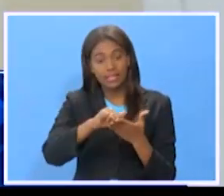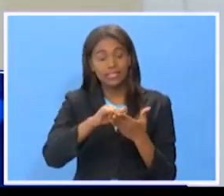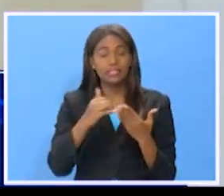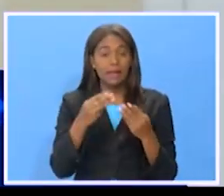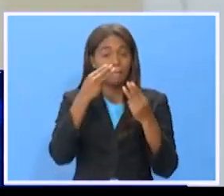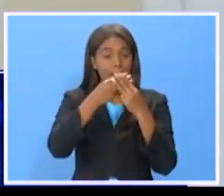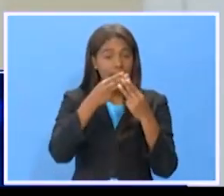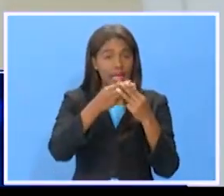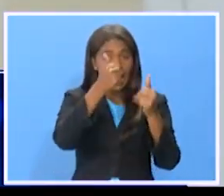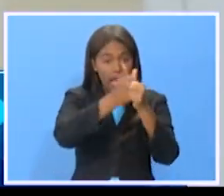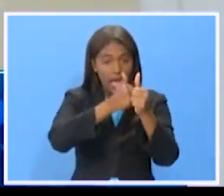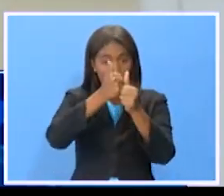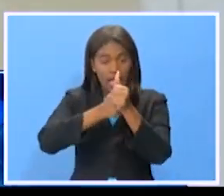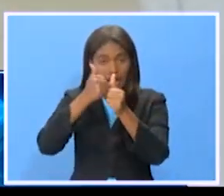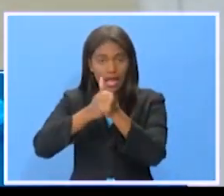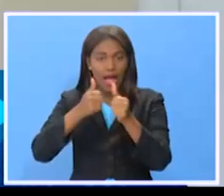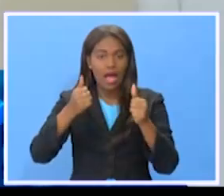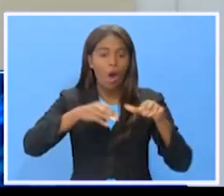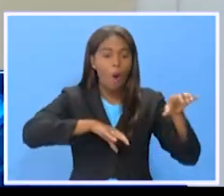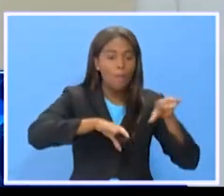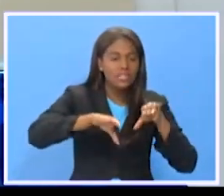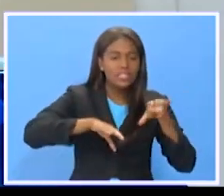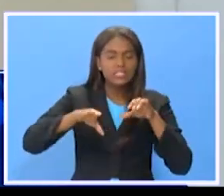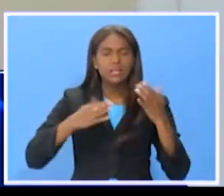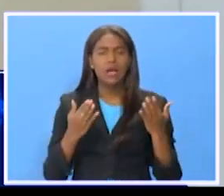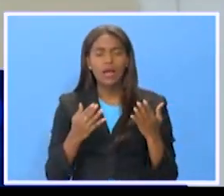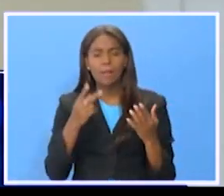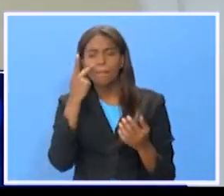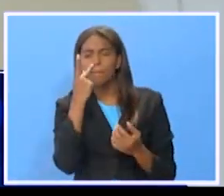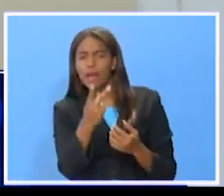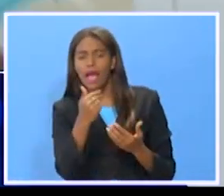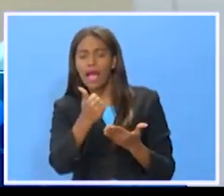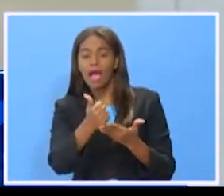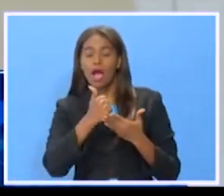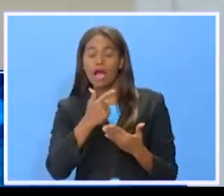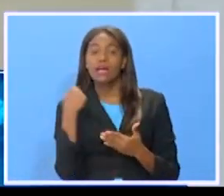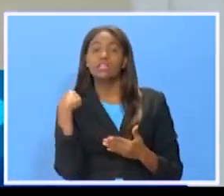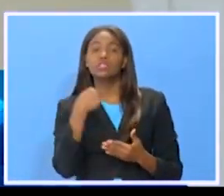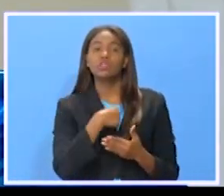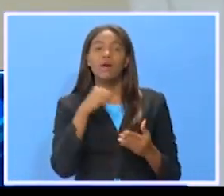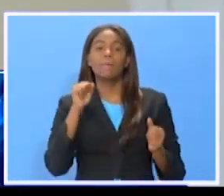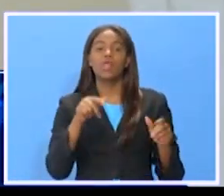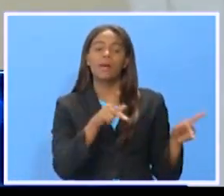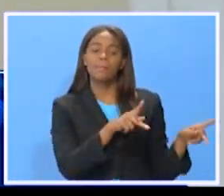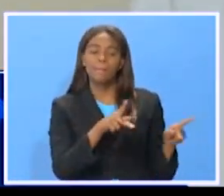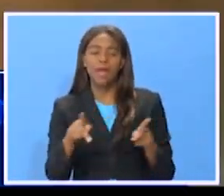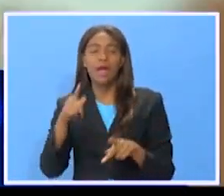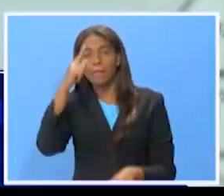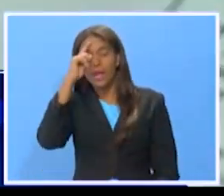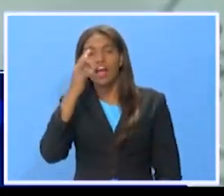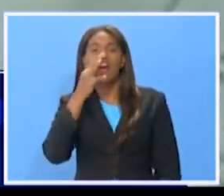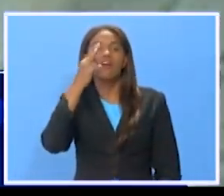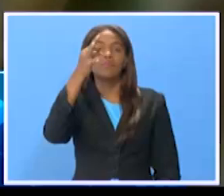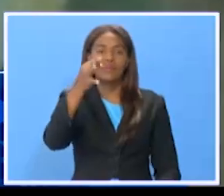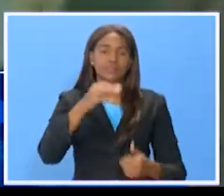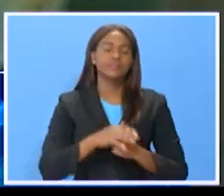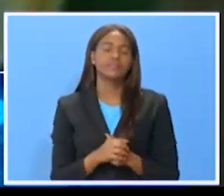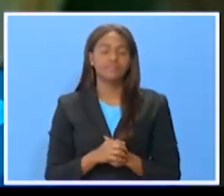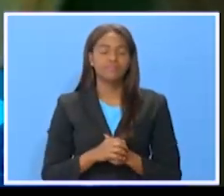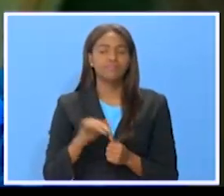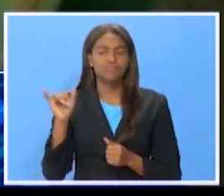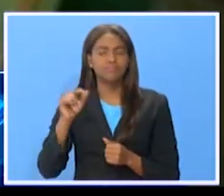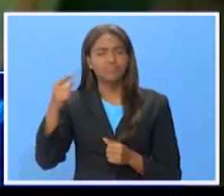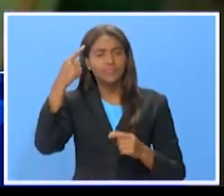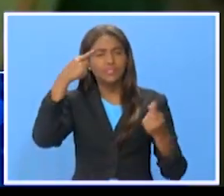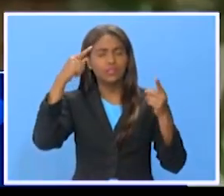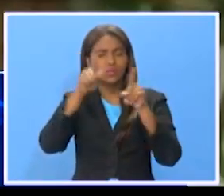por digamos competencia, para que eso nos sirva para la planificación futura. También Hidalgo se mostró de acuerdo